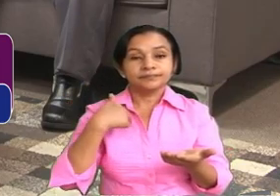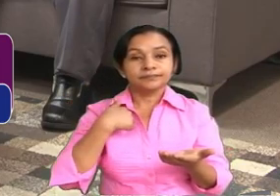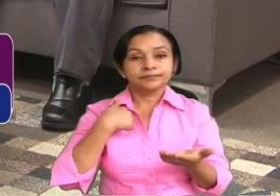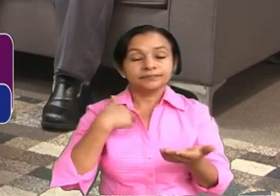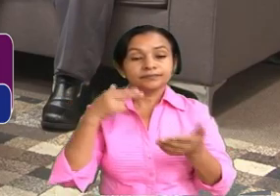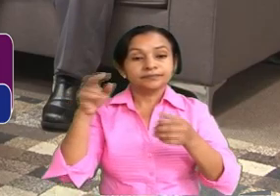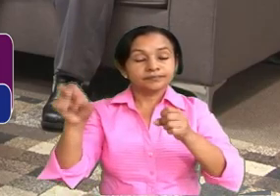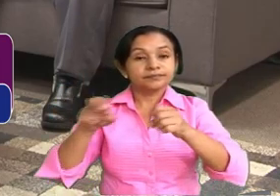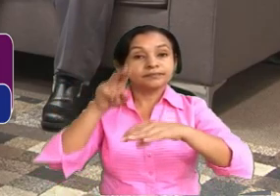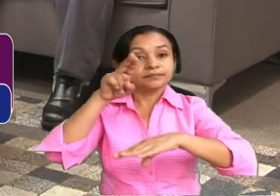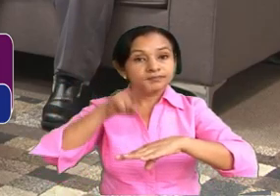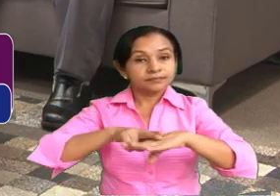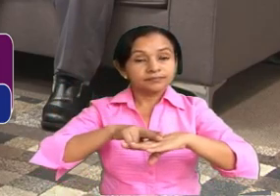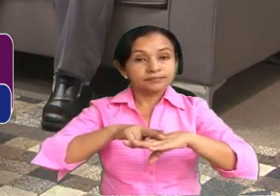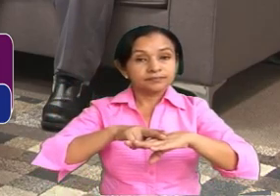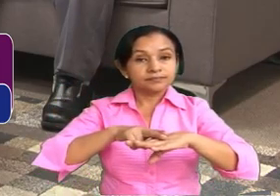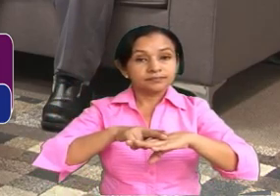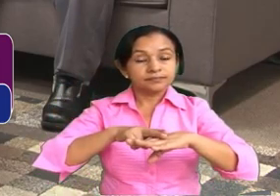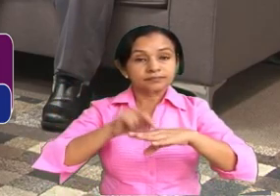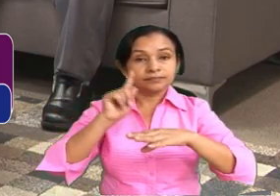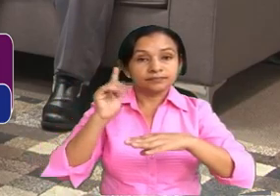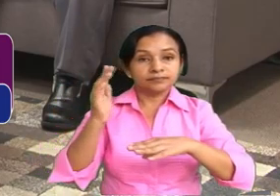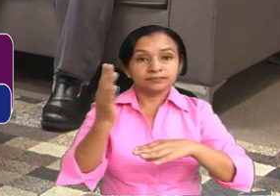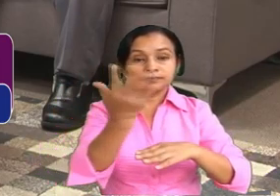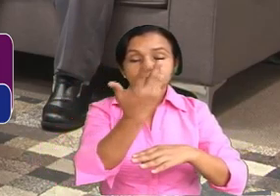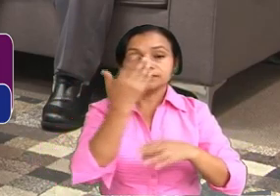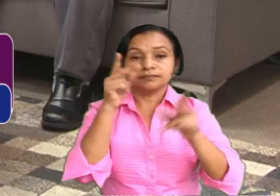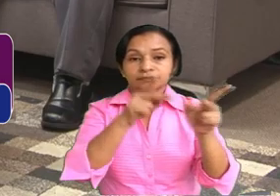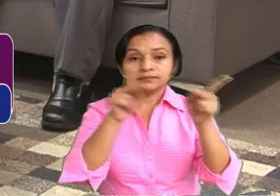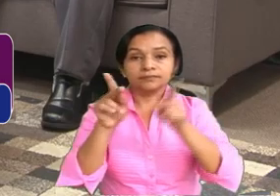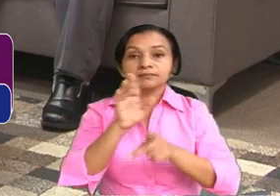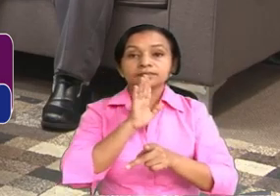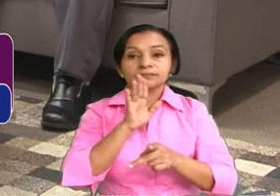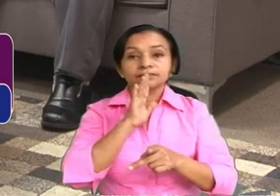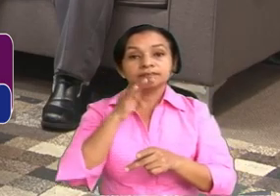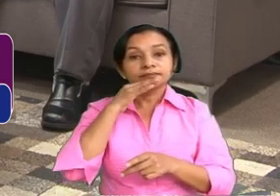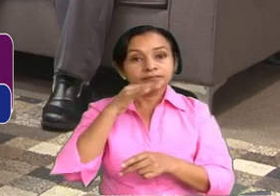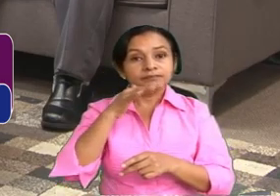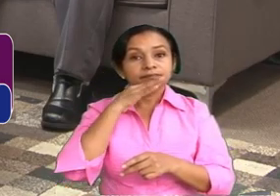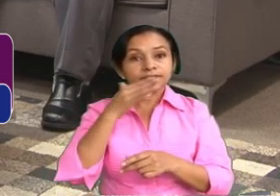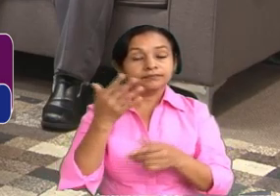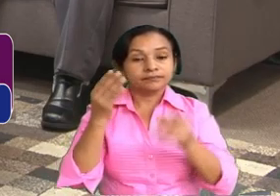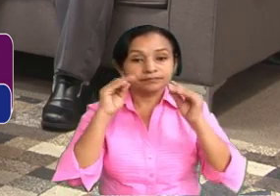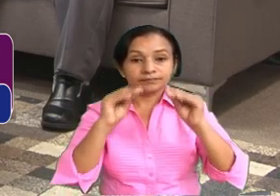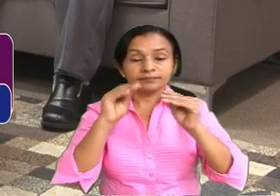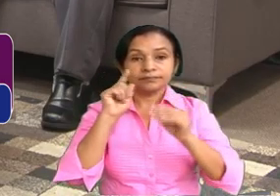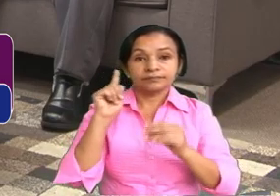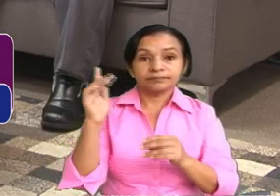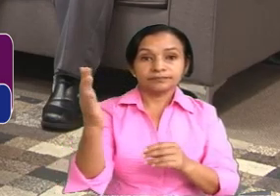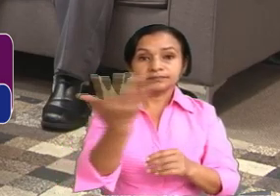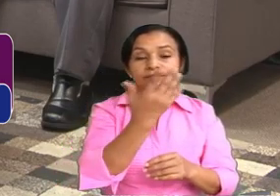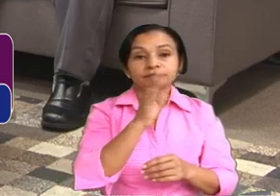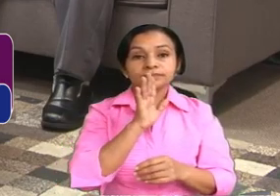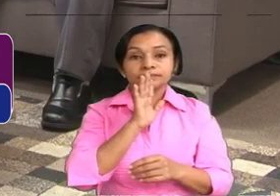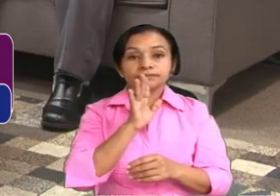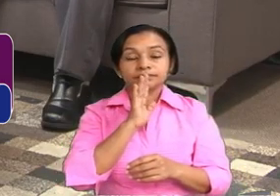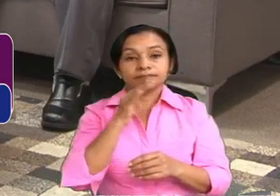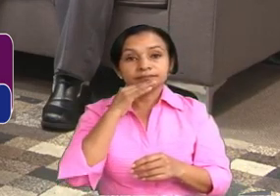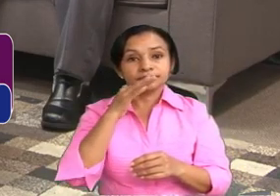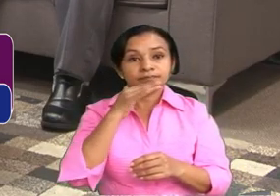nivel nacional para que todo el mundo hable inglés. Así es. Para que todo el mundo hable y no nos